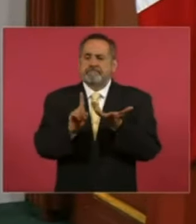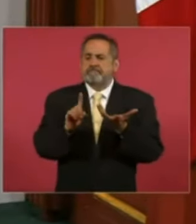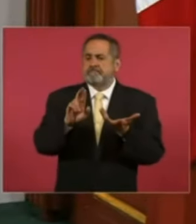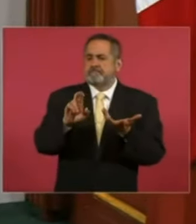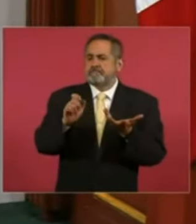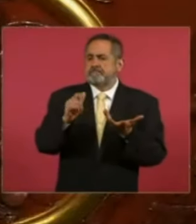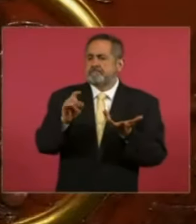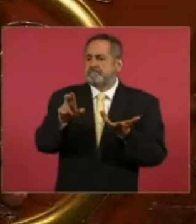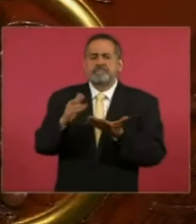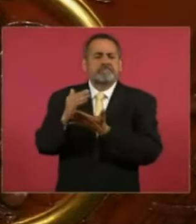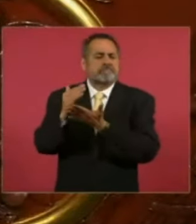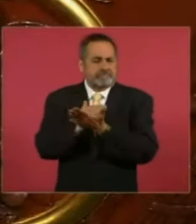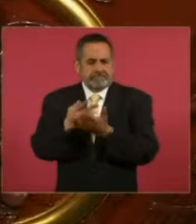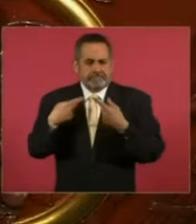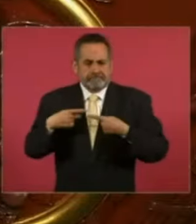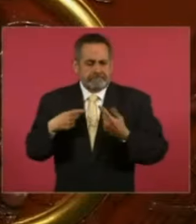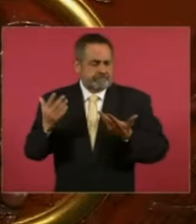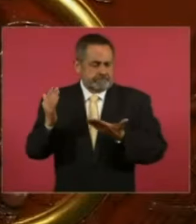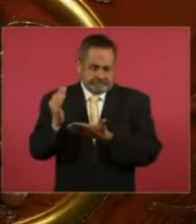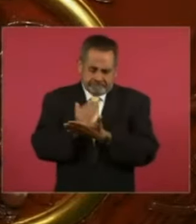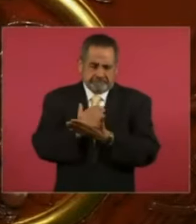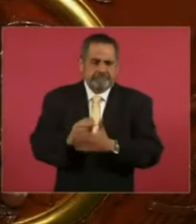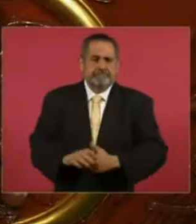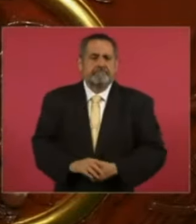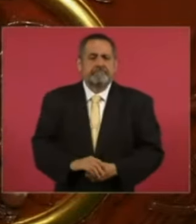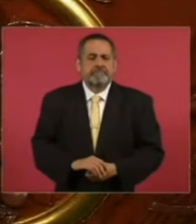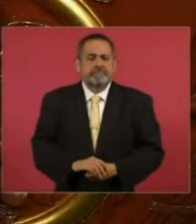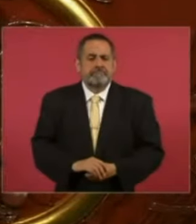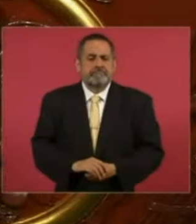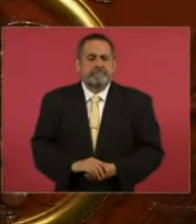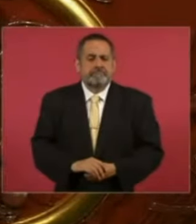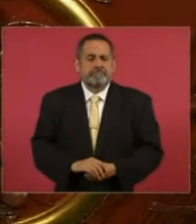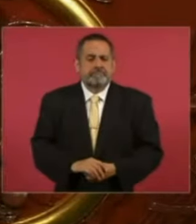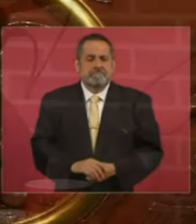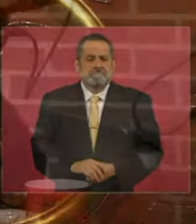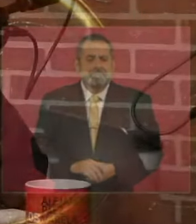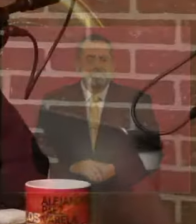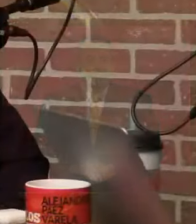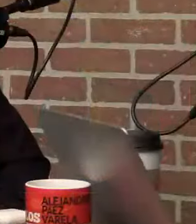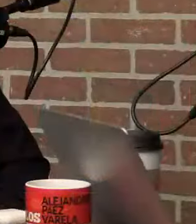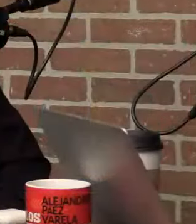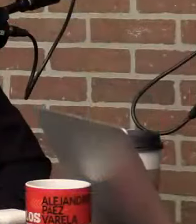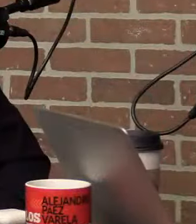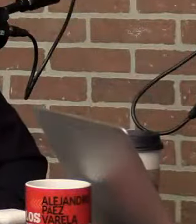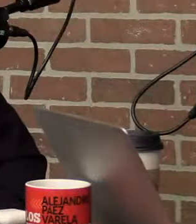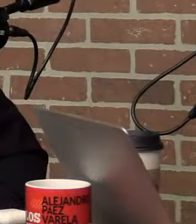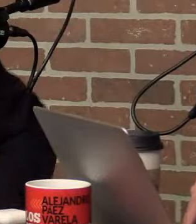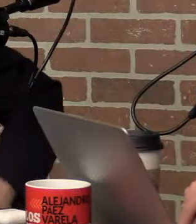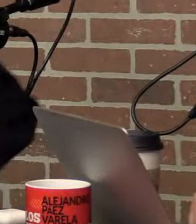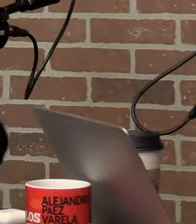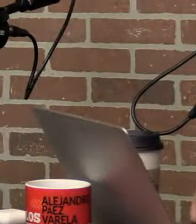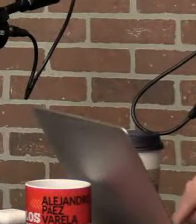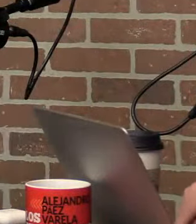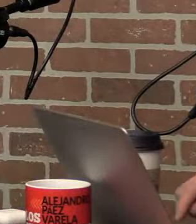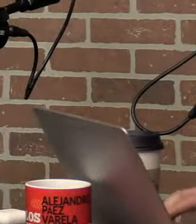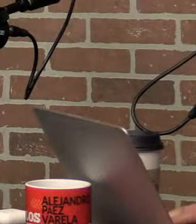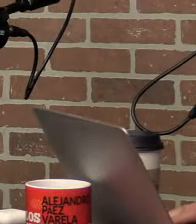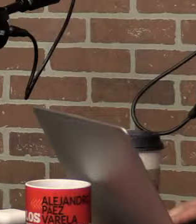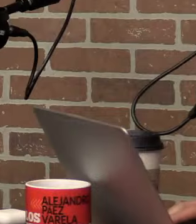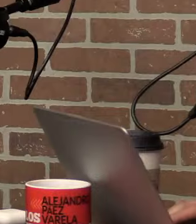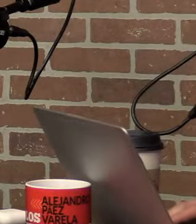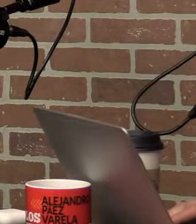pero sí es bueno, por supuesto, que usted que se está incorporando considere que llevamos una hora aquí,